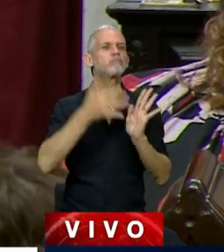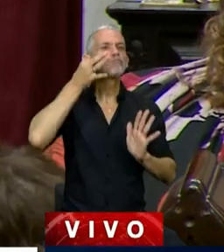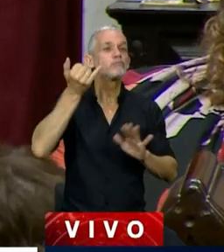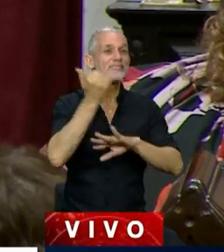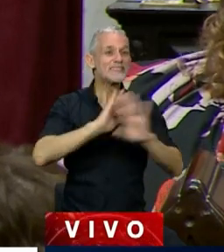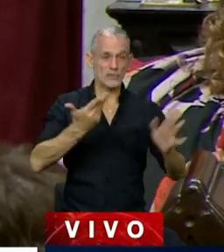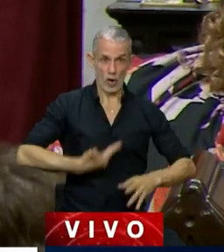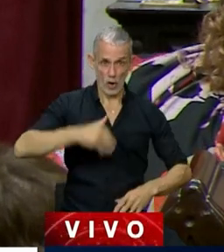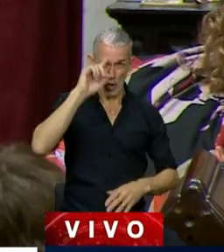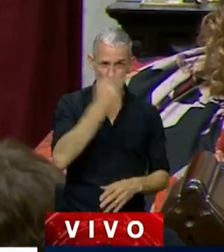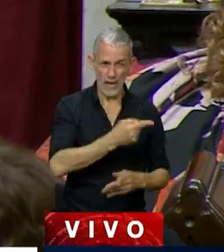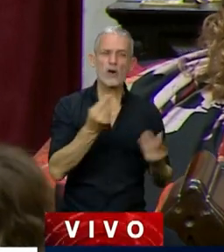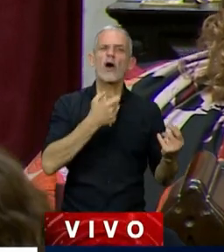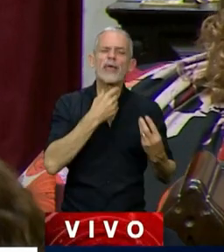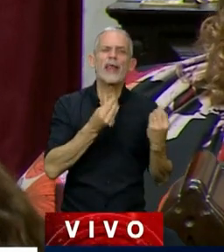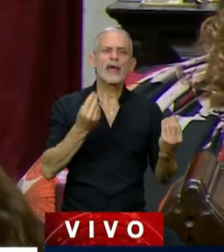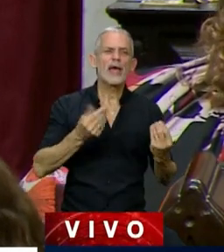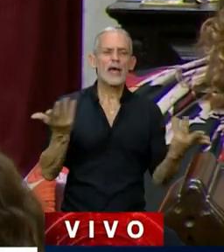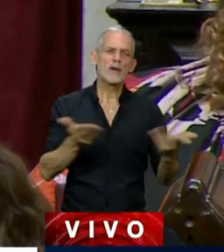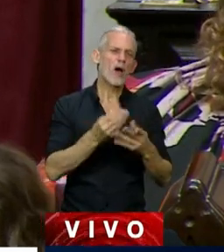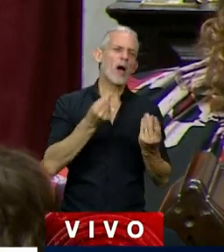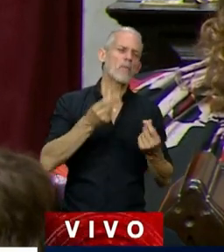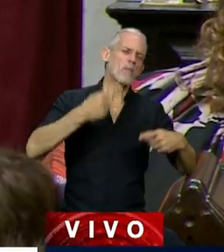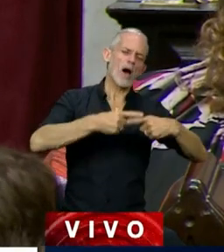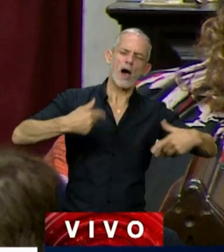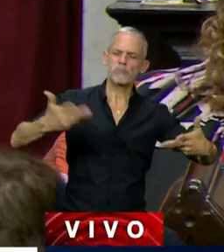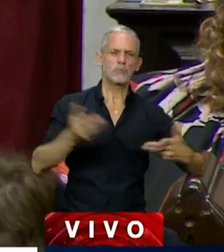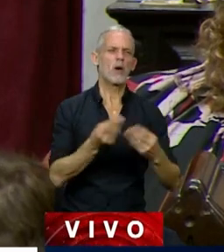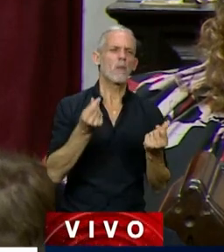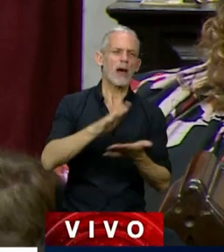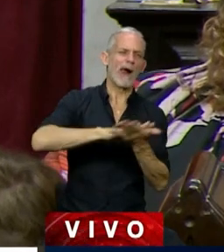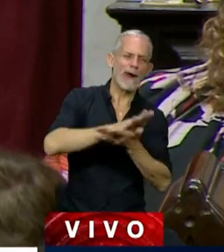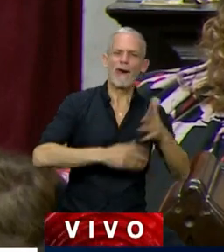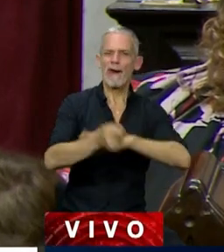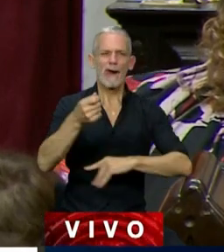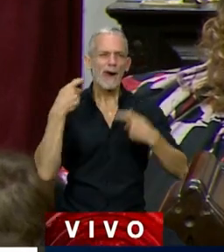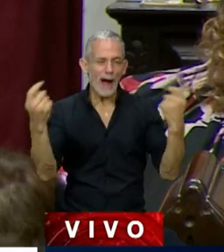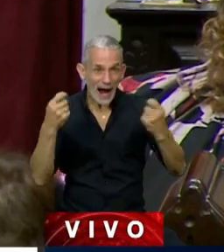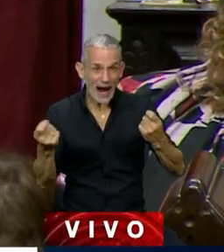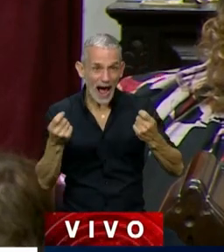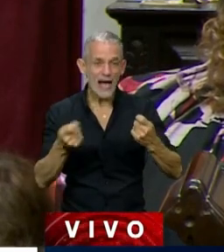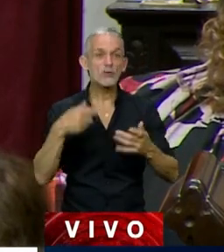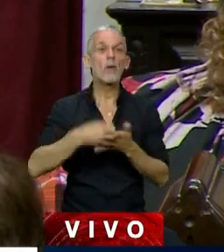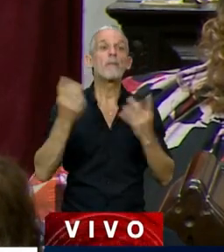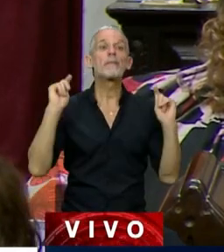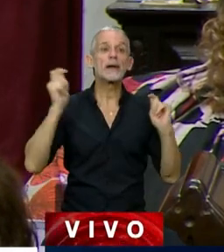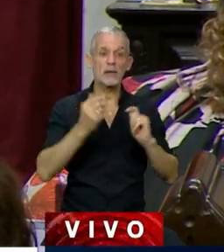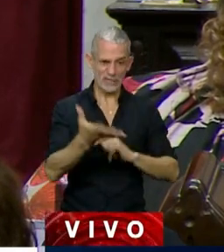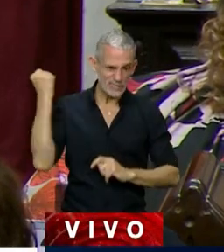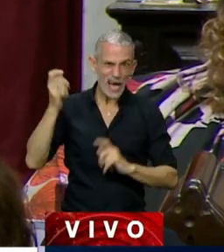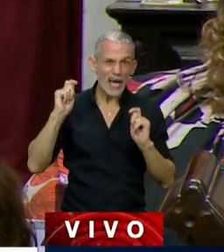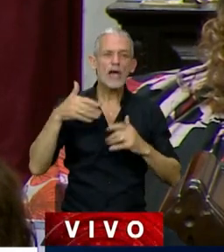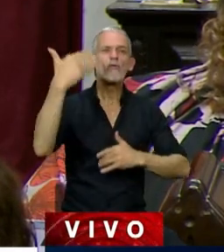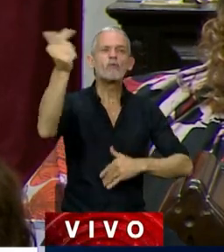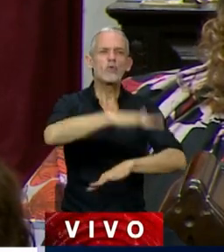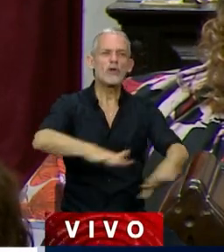que este gobierno quiere que la fiesta populista y que la corrupción kirchnerista la paguen los chicos, con el